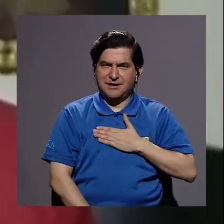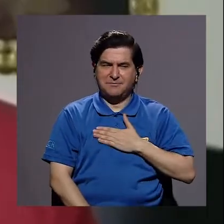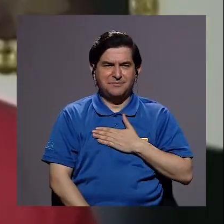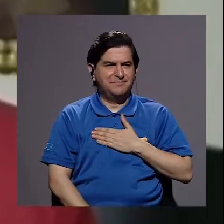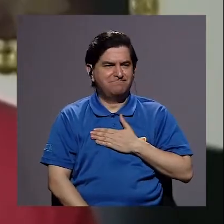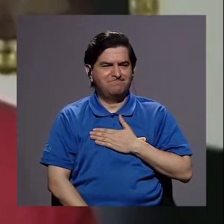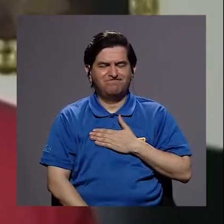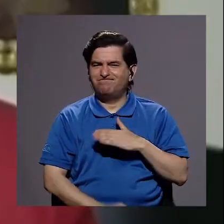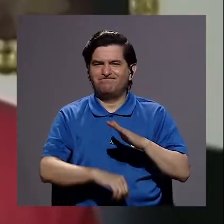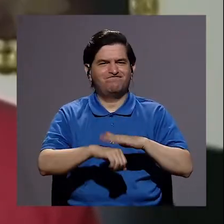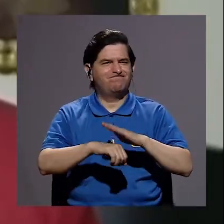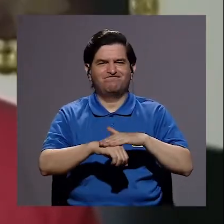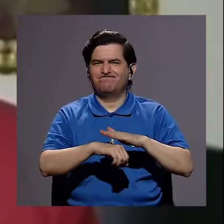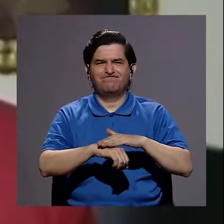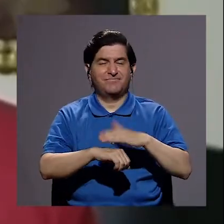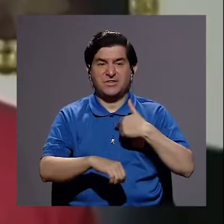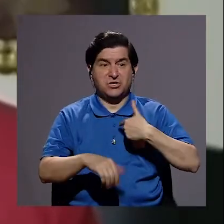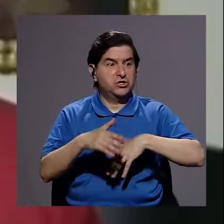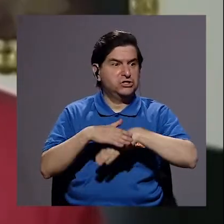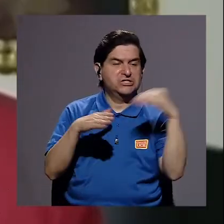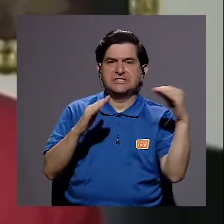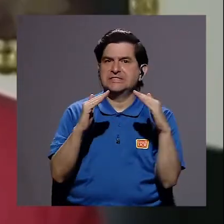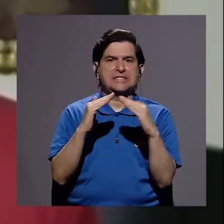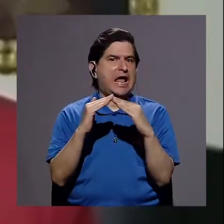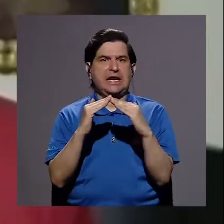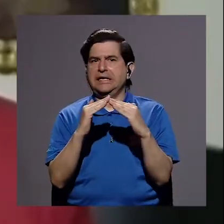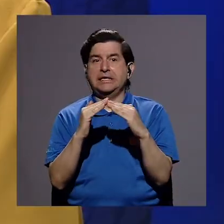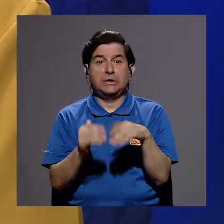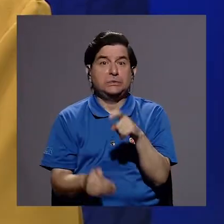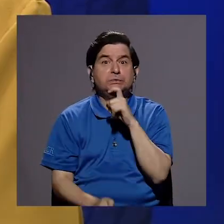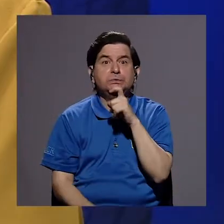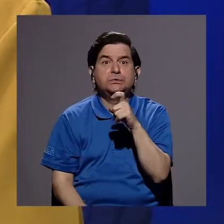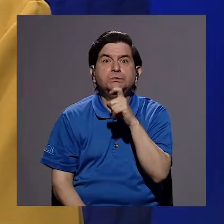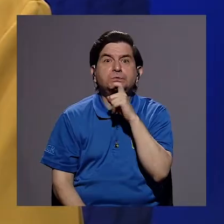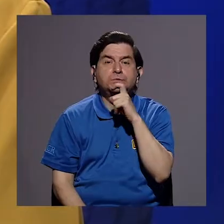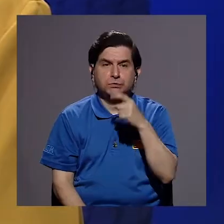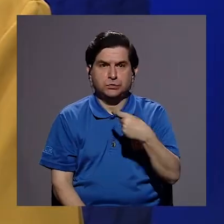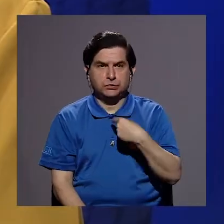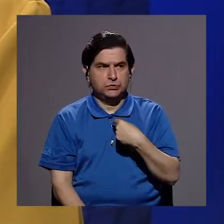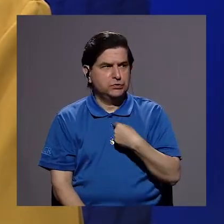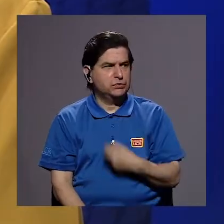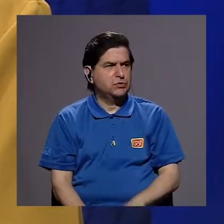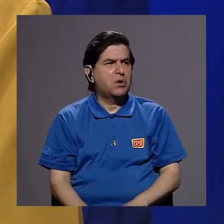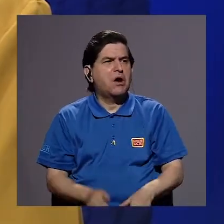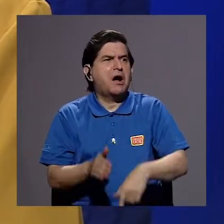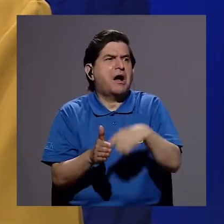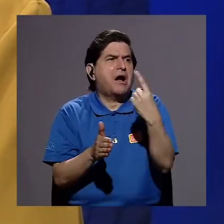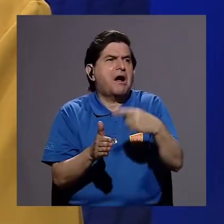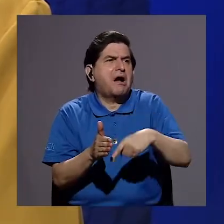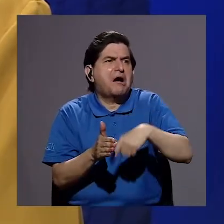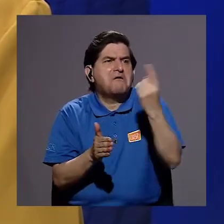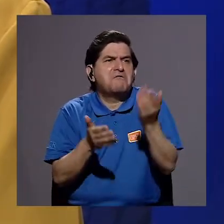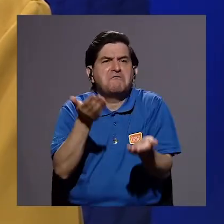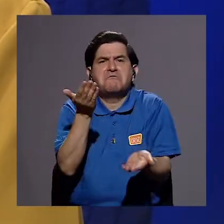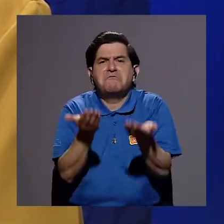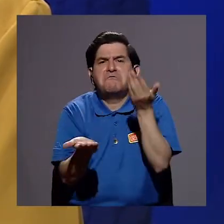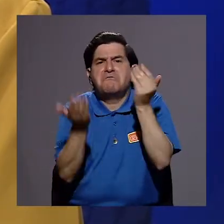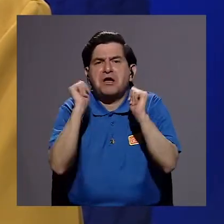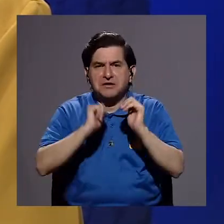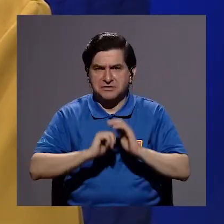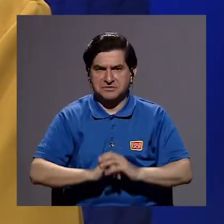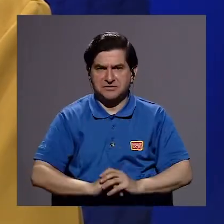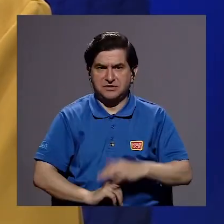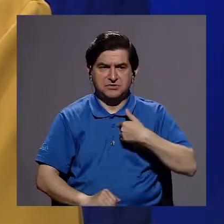mí prácticamente no me dejaban casi ni salir de la casa, con costos de una vez en cuando, allá